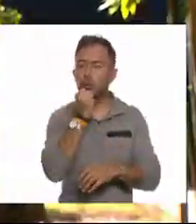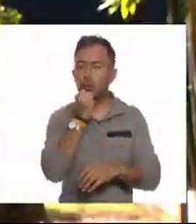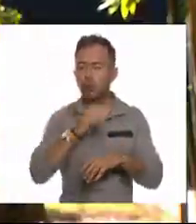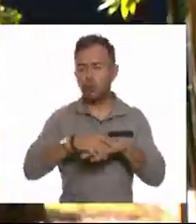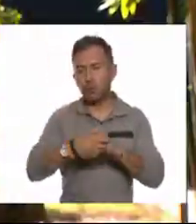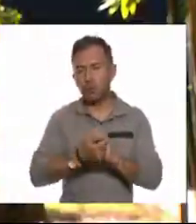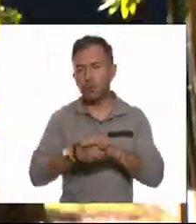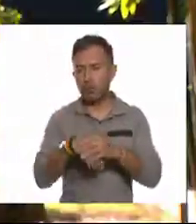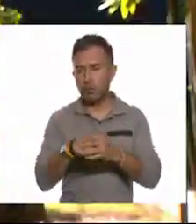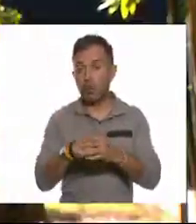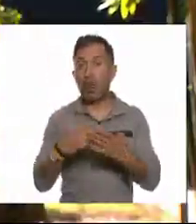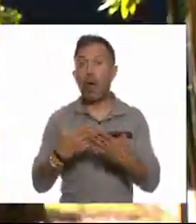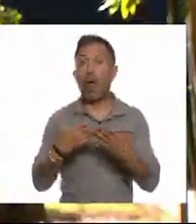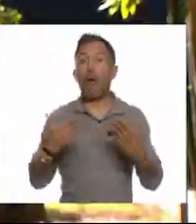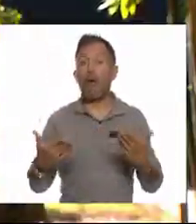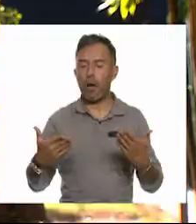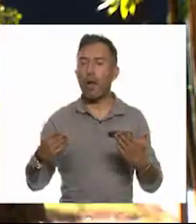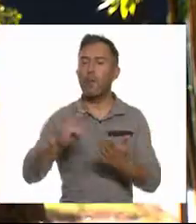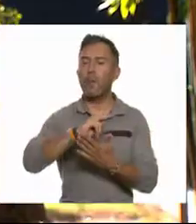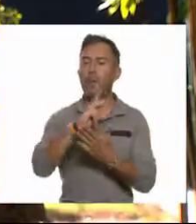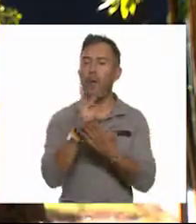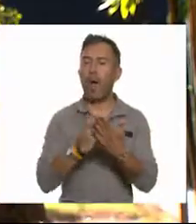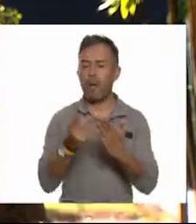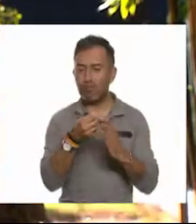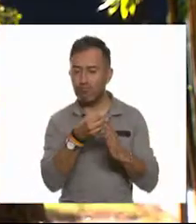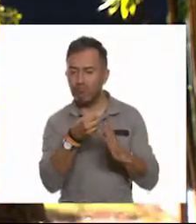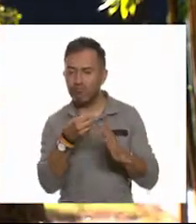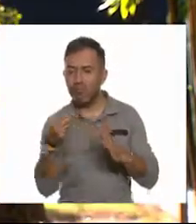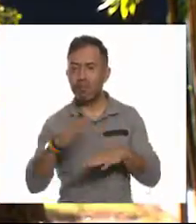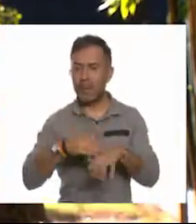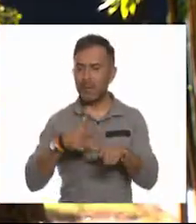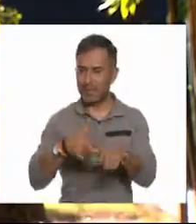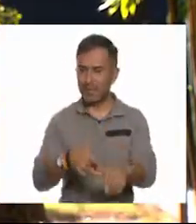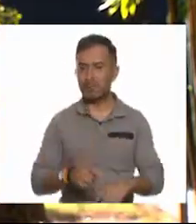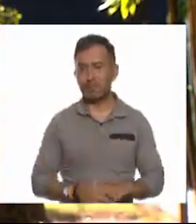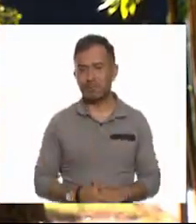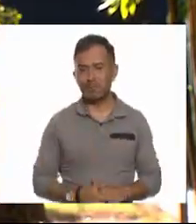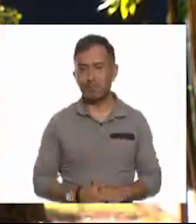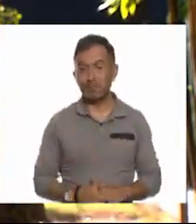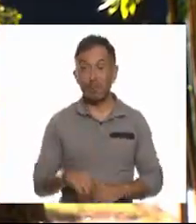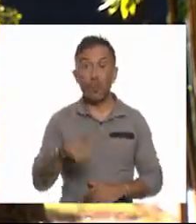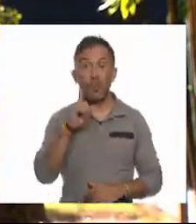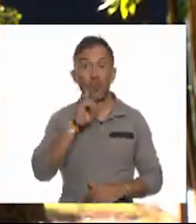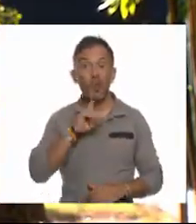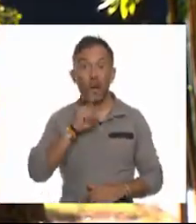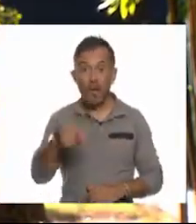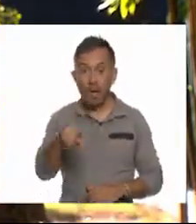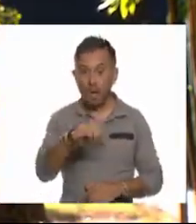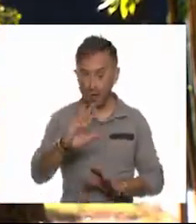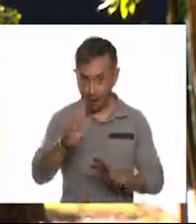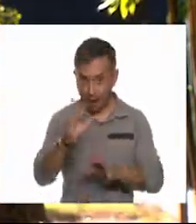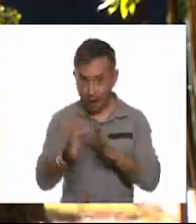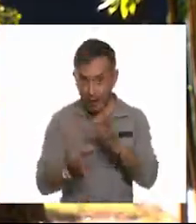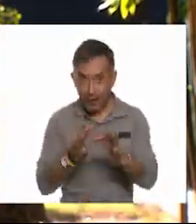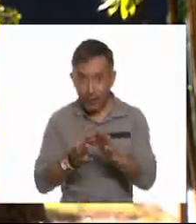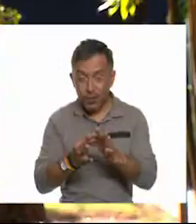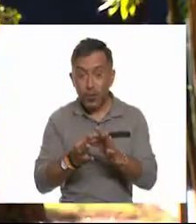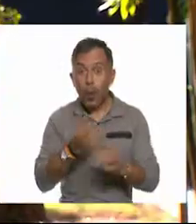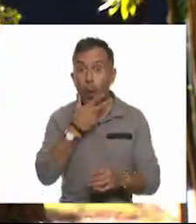es momento de seguir con el programa de hoy. ¿Listas? ¿Listos?